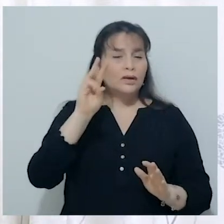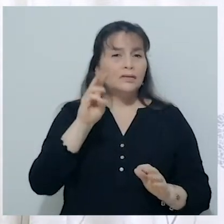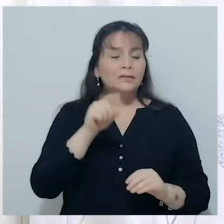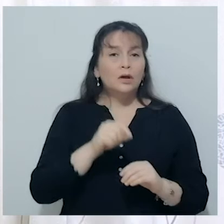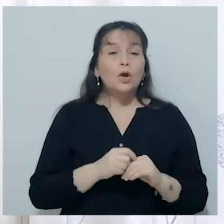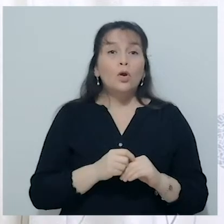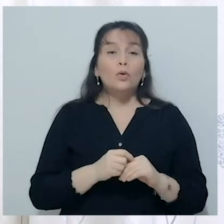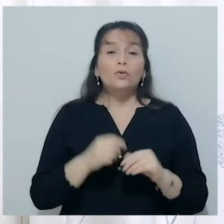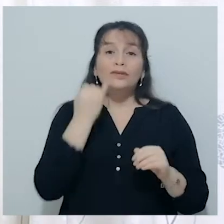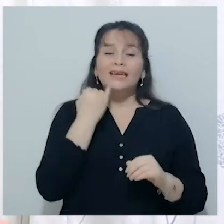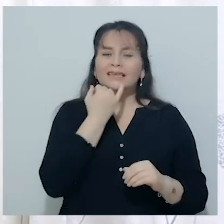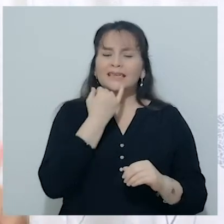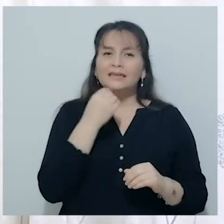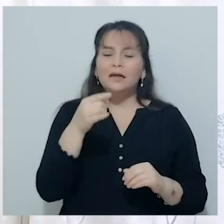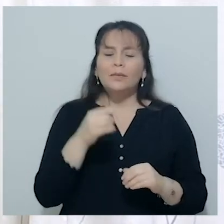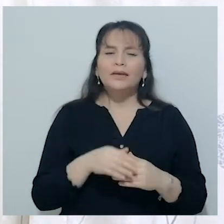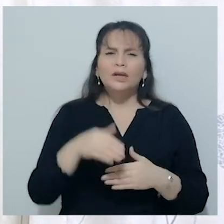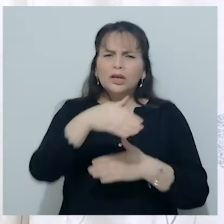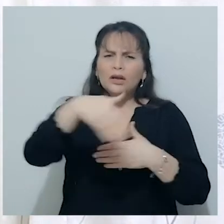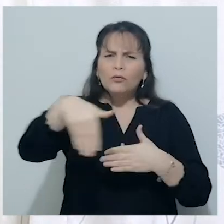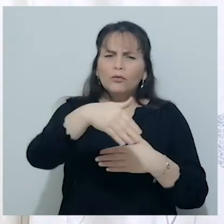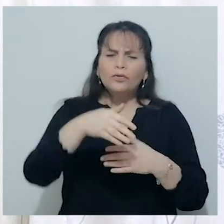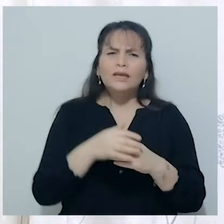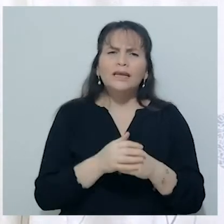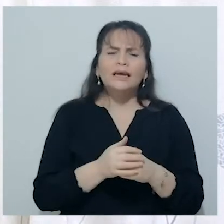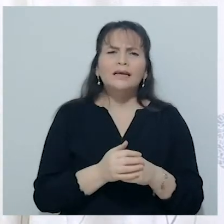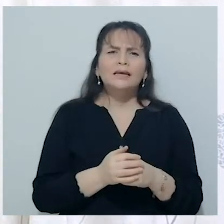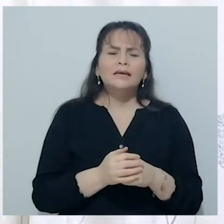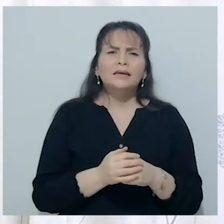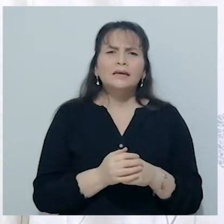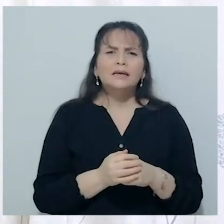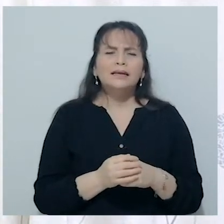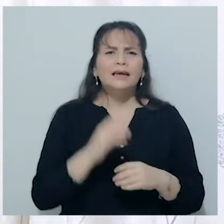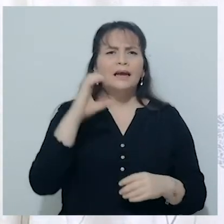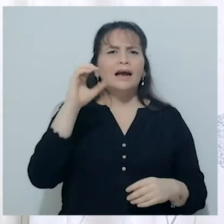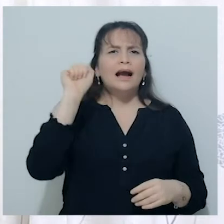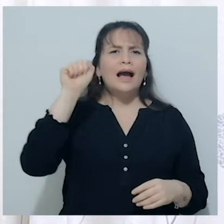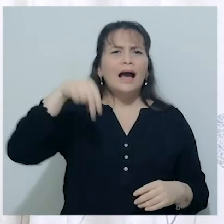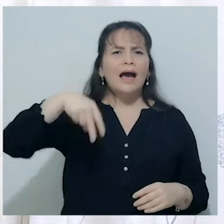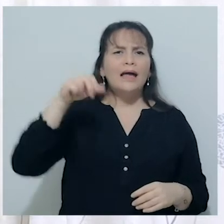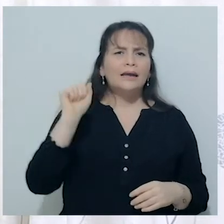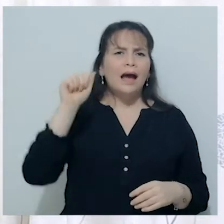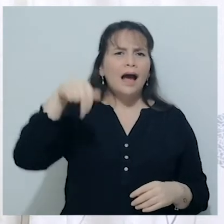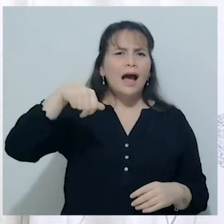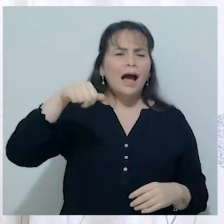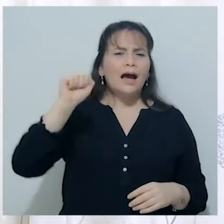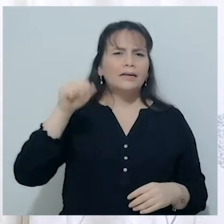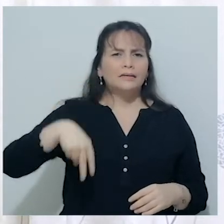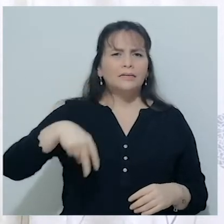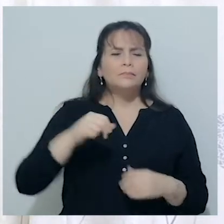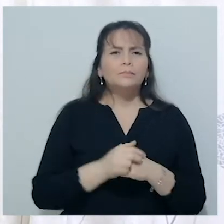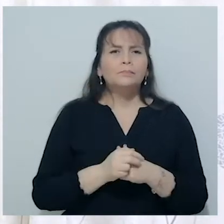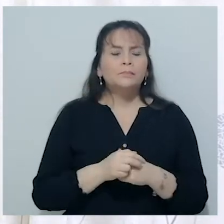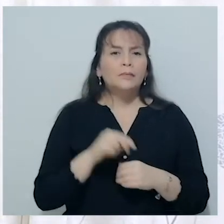los israelitas estaban en la frontera de Canaán, llamada comúnmente la tierra prometida. Había algunas